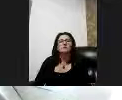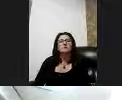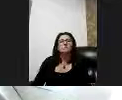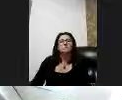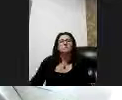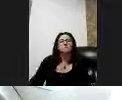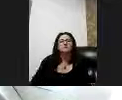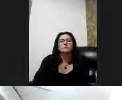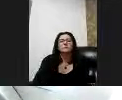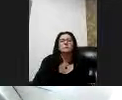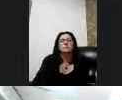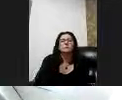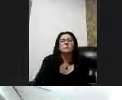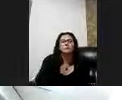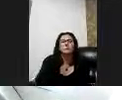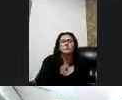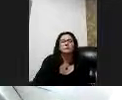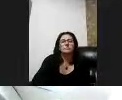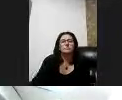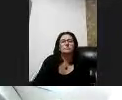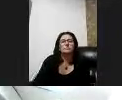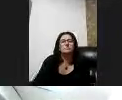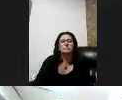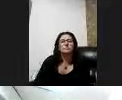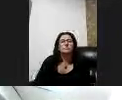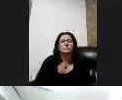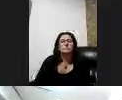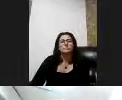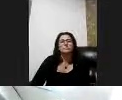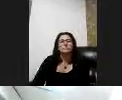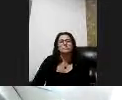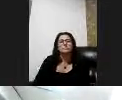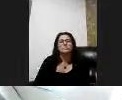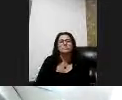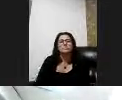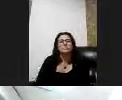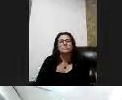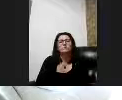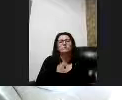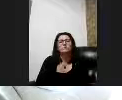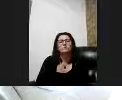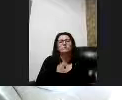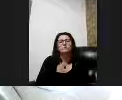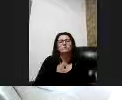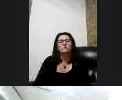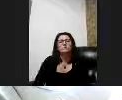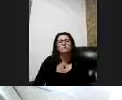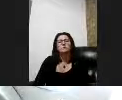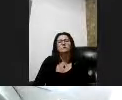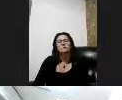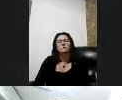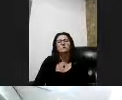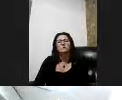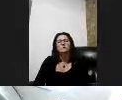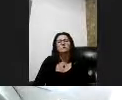El enzuma de PrEP, entonces, que es un mecanismo seguro, eficaz, que tiene eficacia comprobada, que se debe ofrecer a